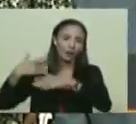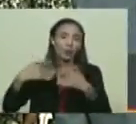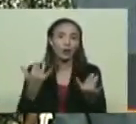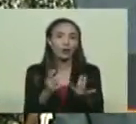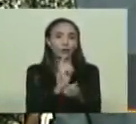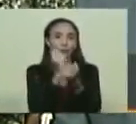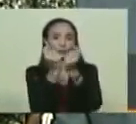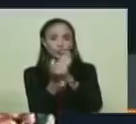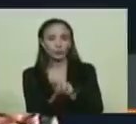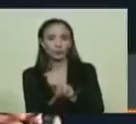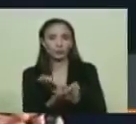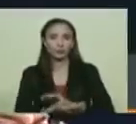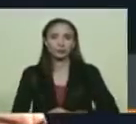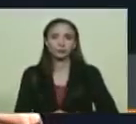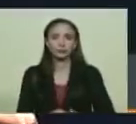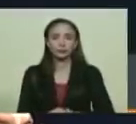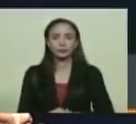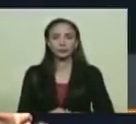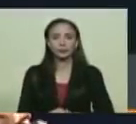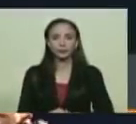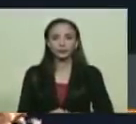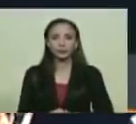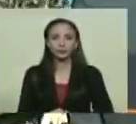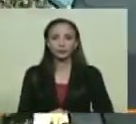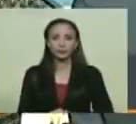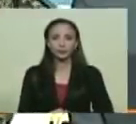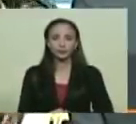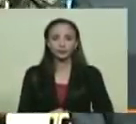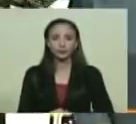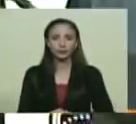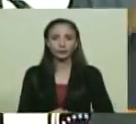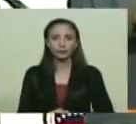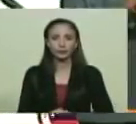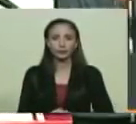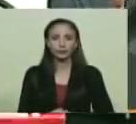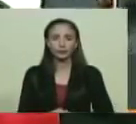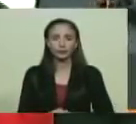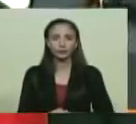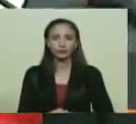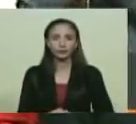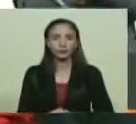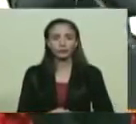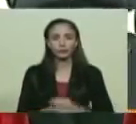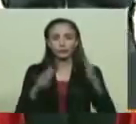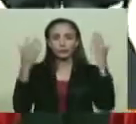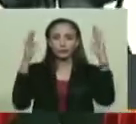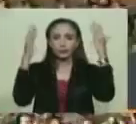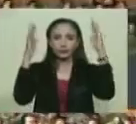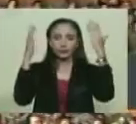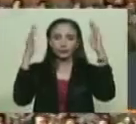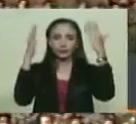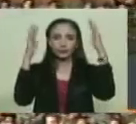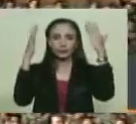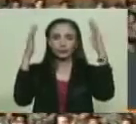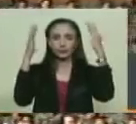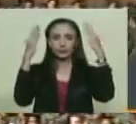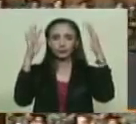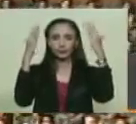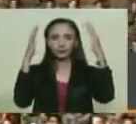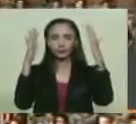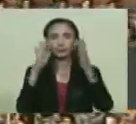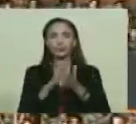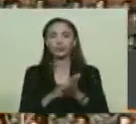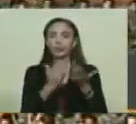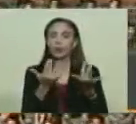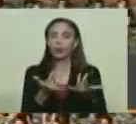comandante en jefe, permiso para mandar a retirar. Autorizado. ¡A la izquierda! ¡Felicidades! ¡De frente! Medalla Honor al Mérito